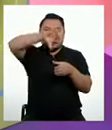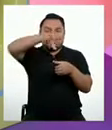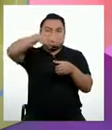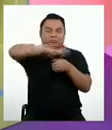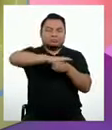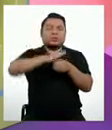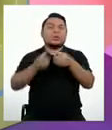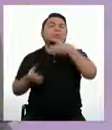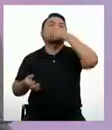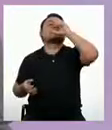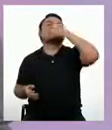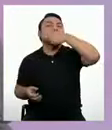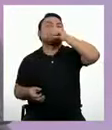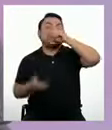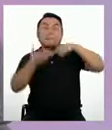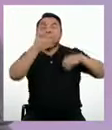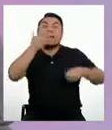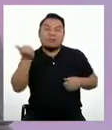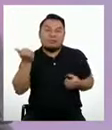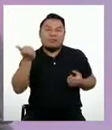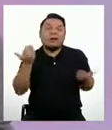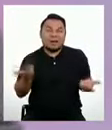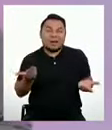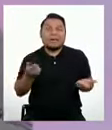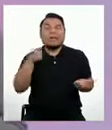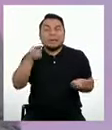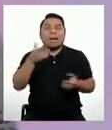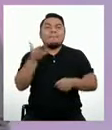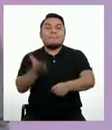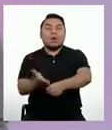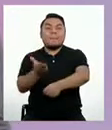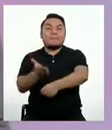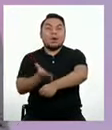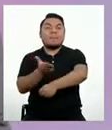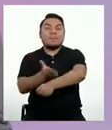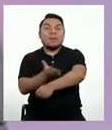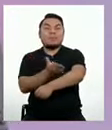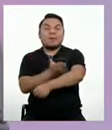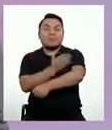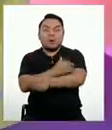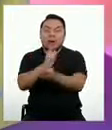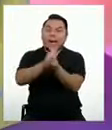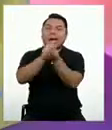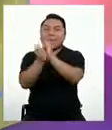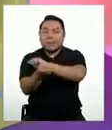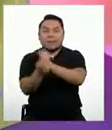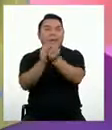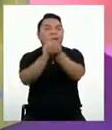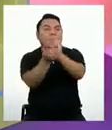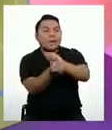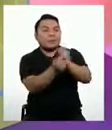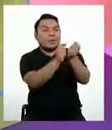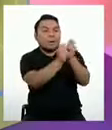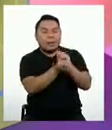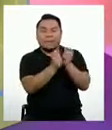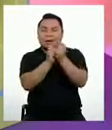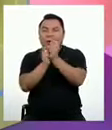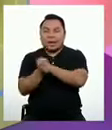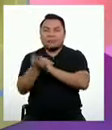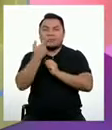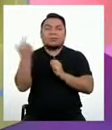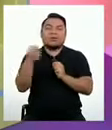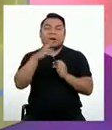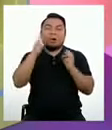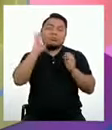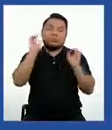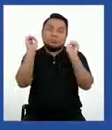botellas de plástico. Y entonces de esta manera podemos empezar con estas pequeñas acciones a tratar de dejar nuestros